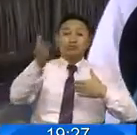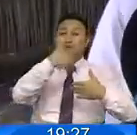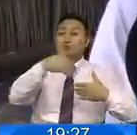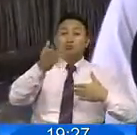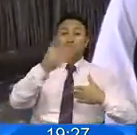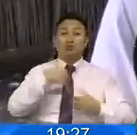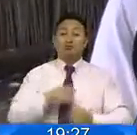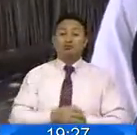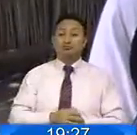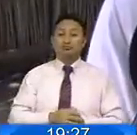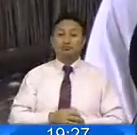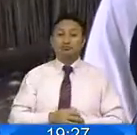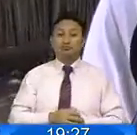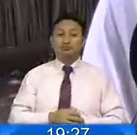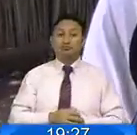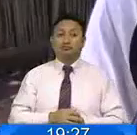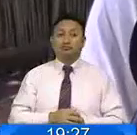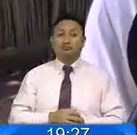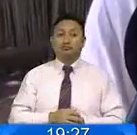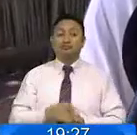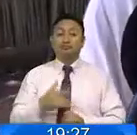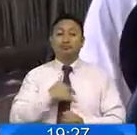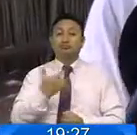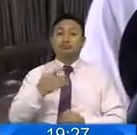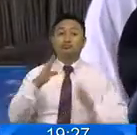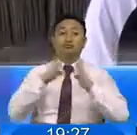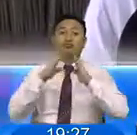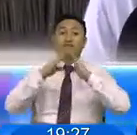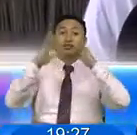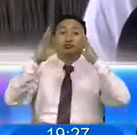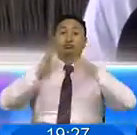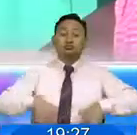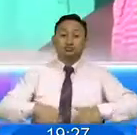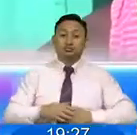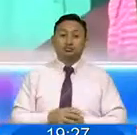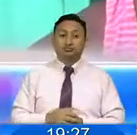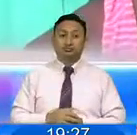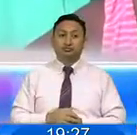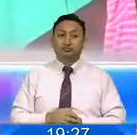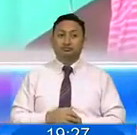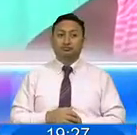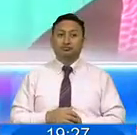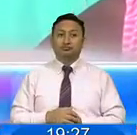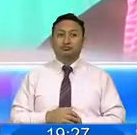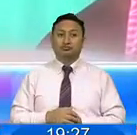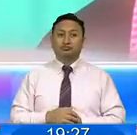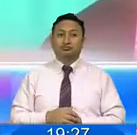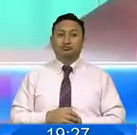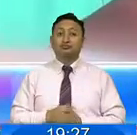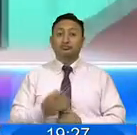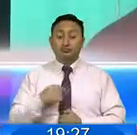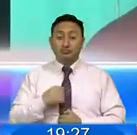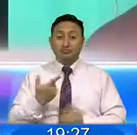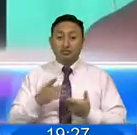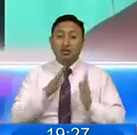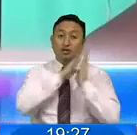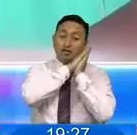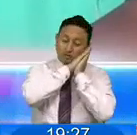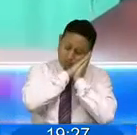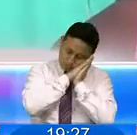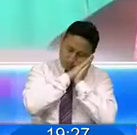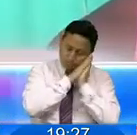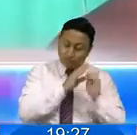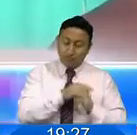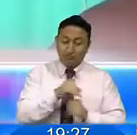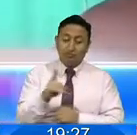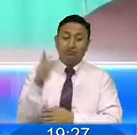salgan, porque se lo viene la casa encima, le digo. Nos cogió prácticamente nosotros durmiendo, el ropero que él hizo de